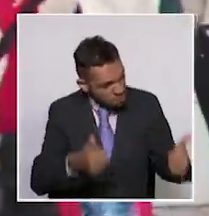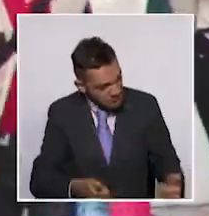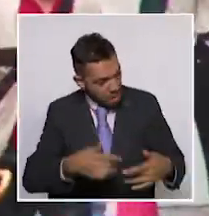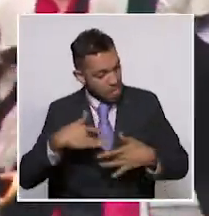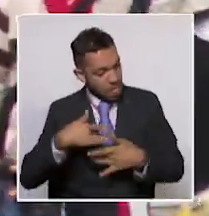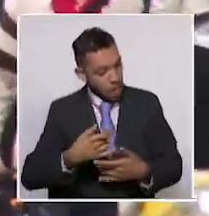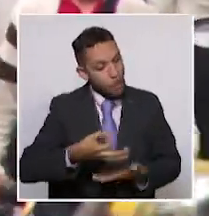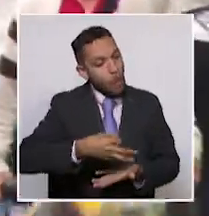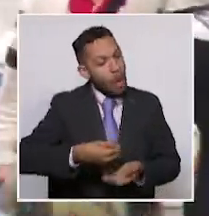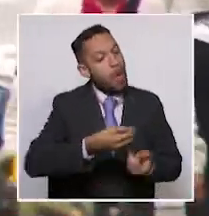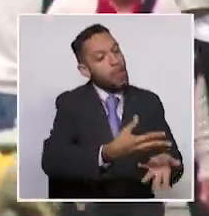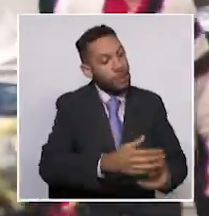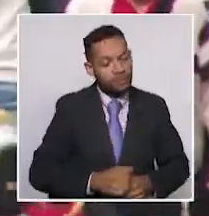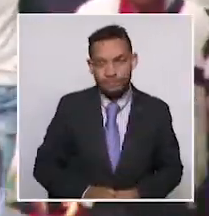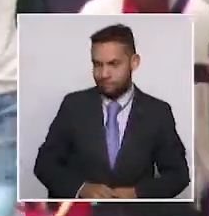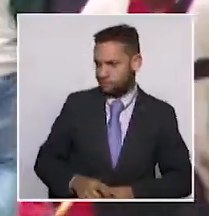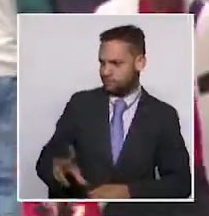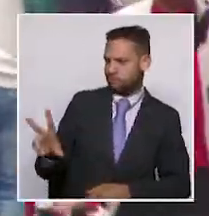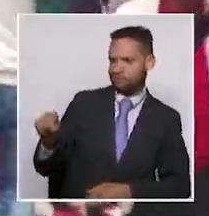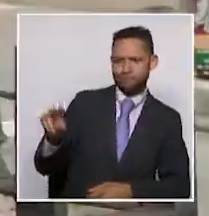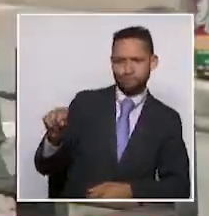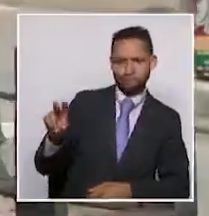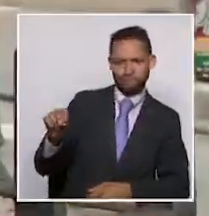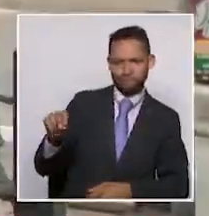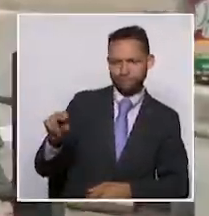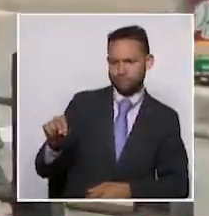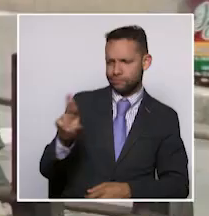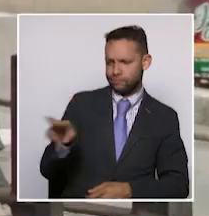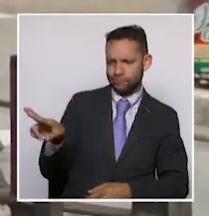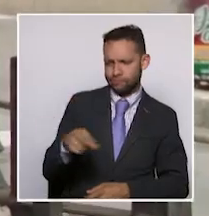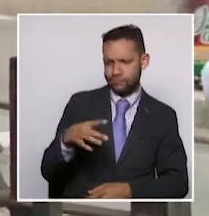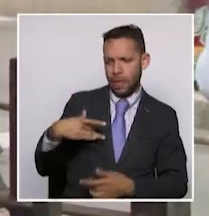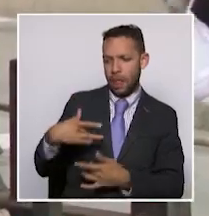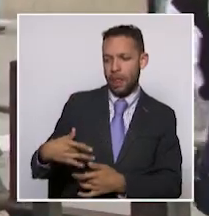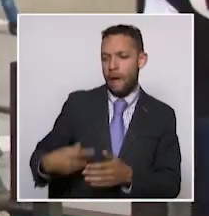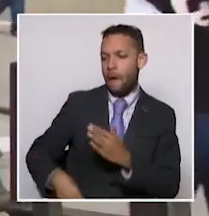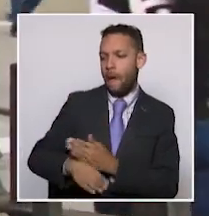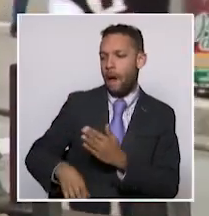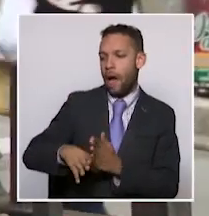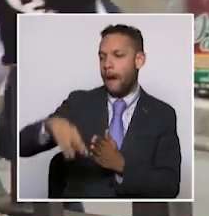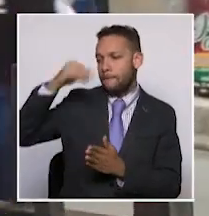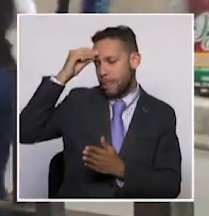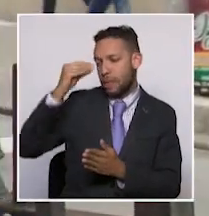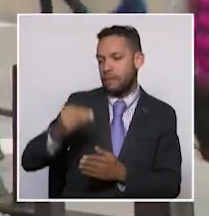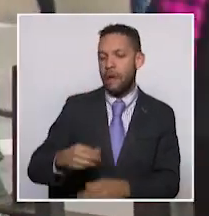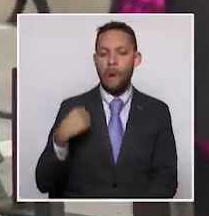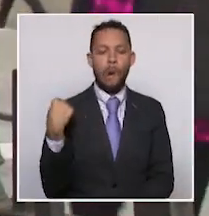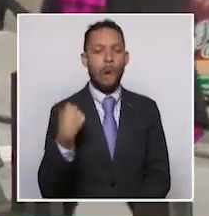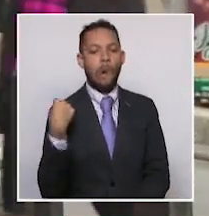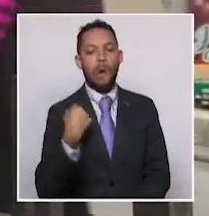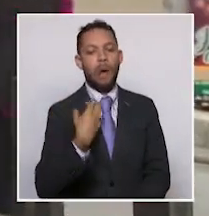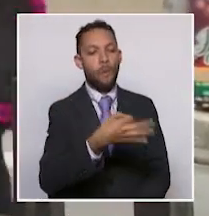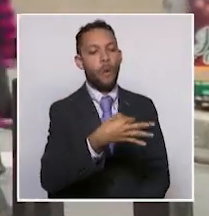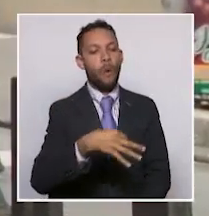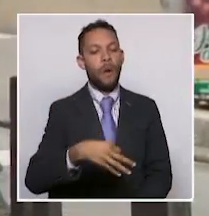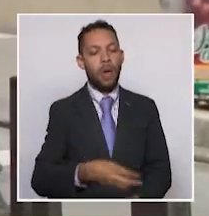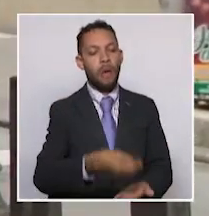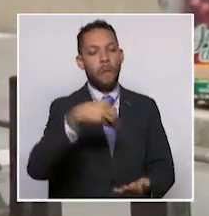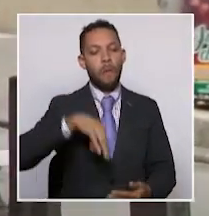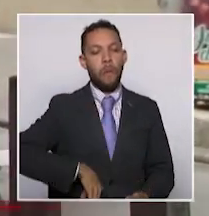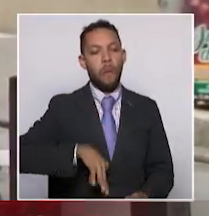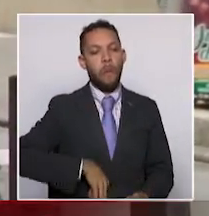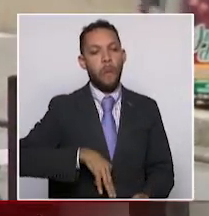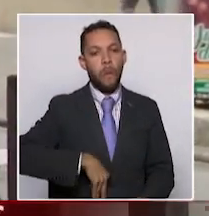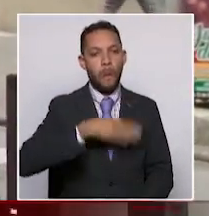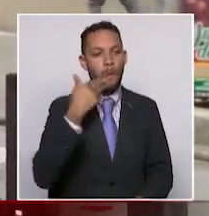limosna en la calle. No hay que dar limosna porque es enseñar mal a las personas y se enseñan a vivir